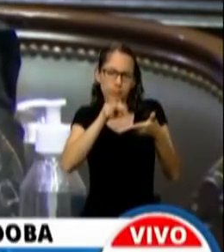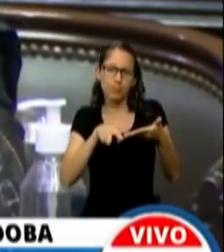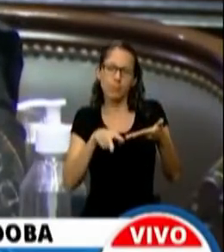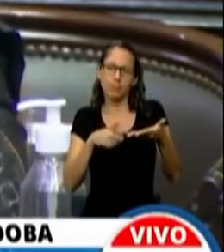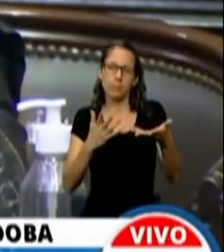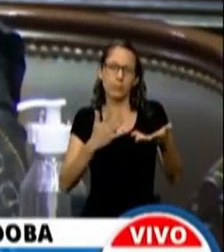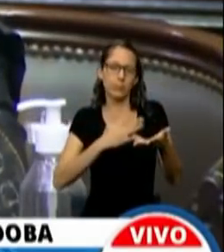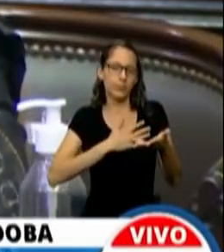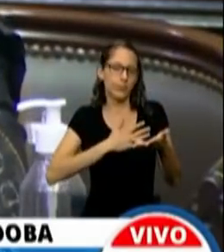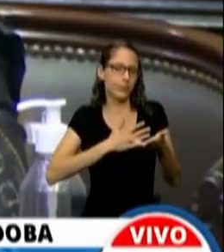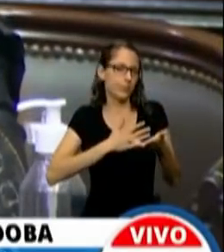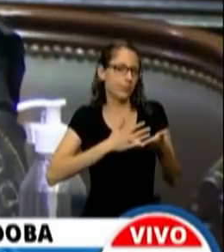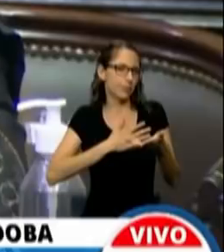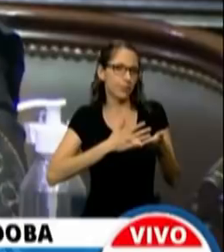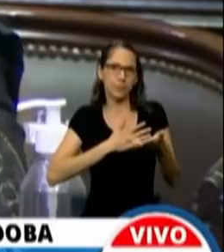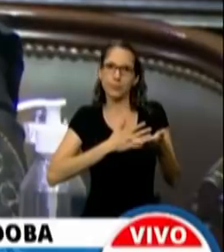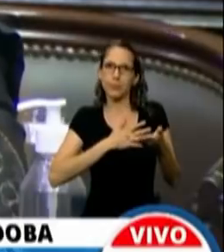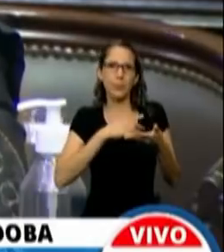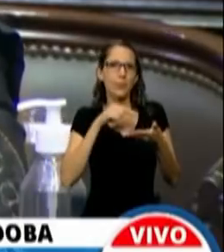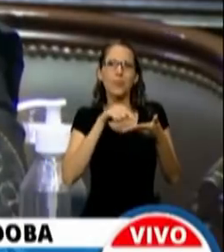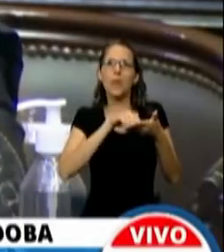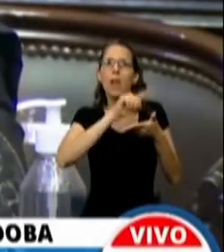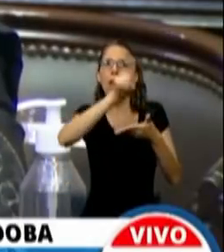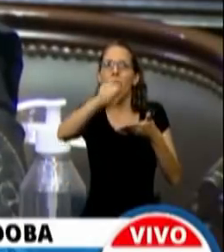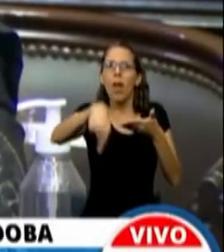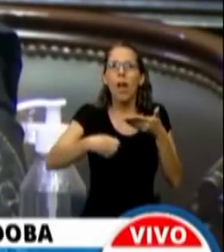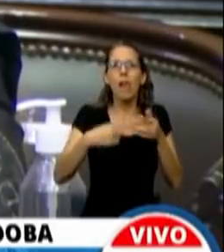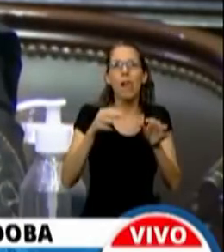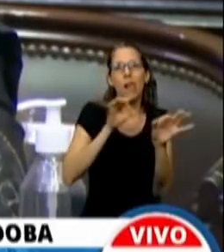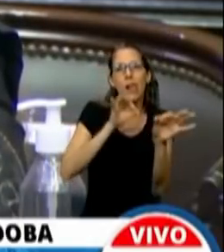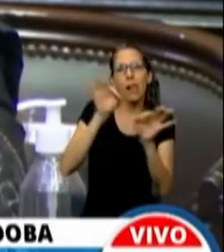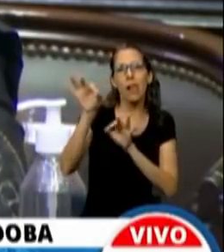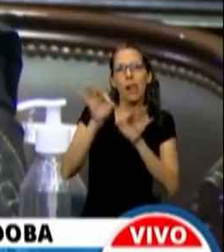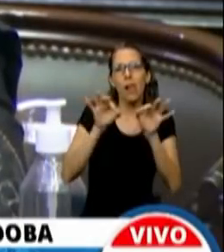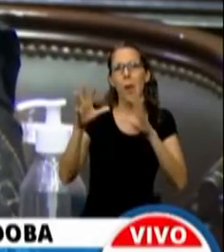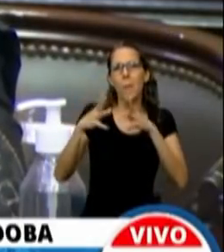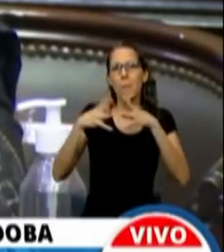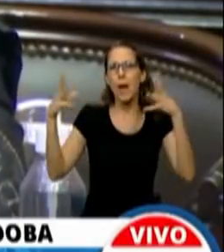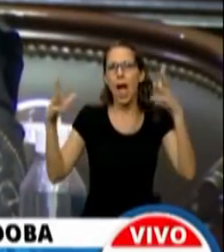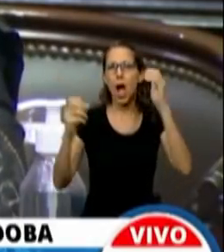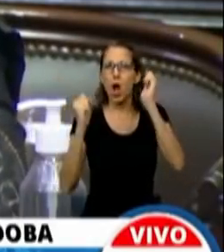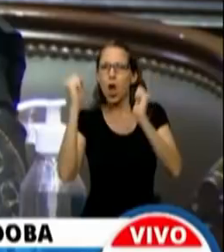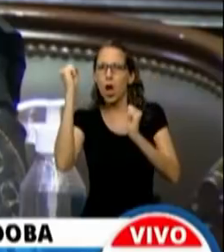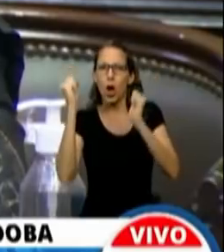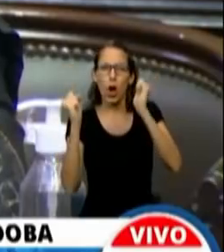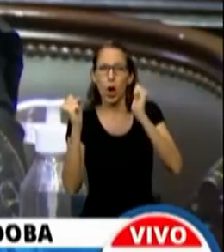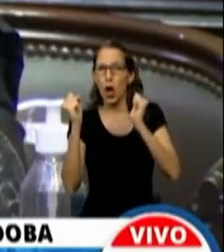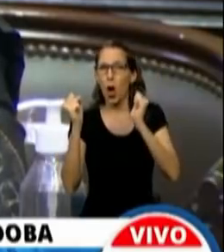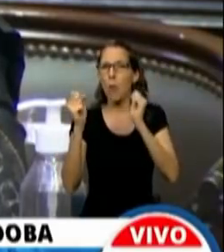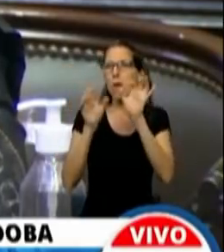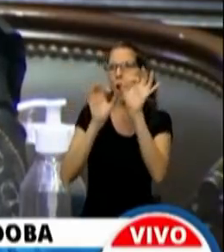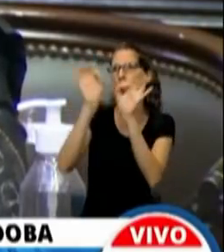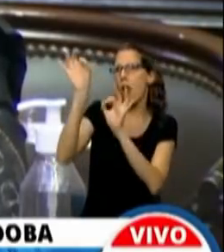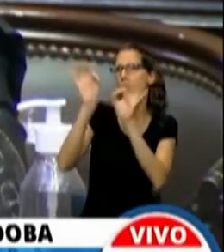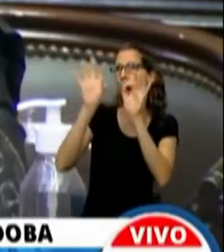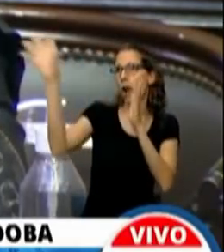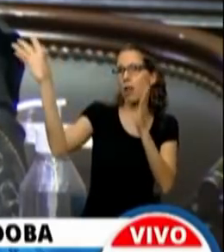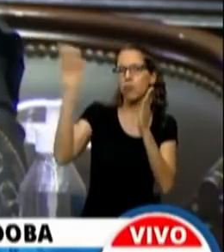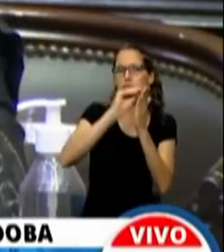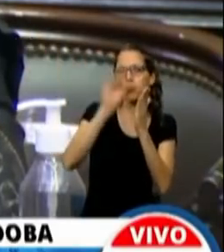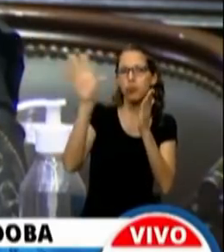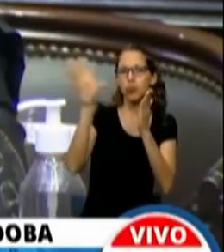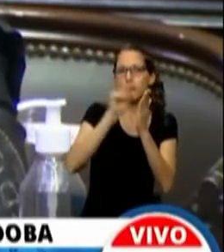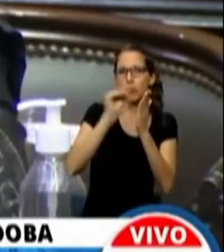diputada. De todas maneras, asumí, trabajé todas las semanas más. El 16, que fue la